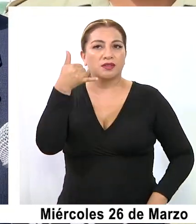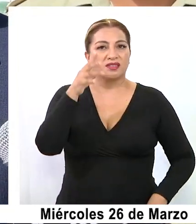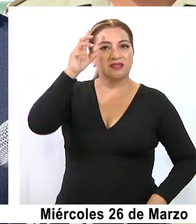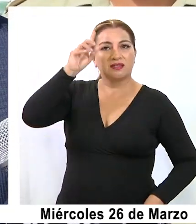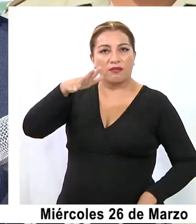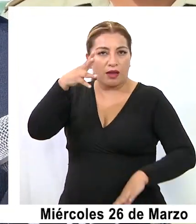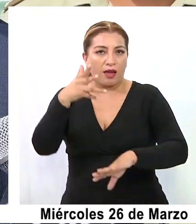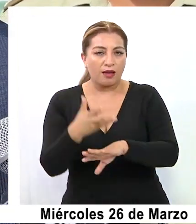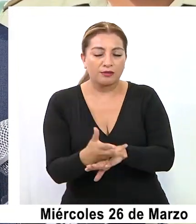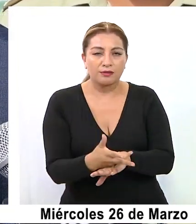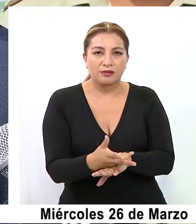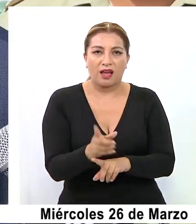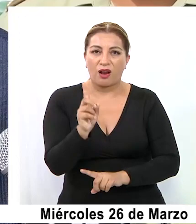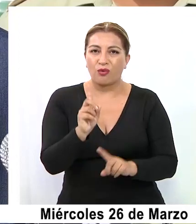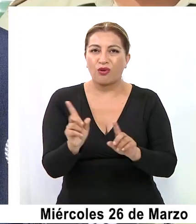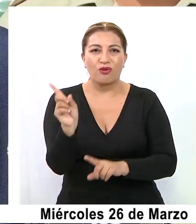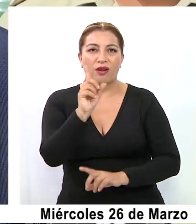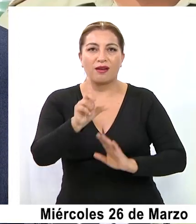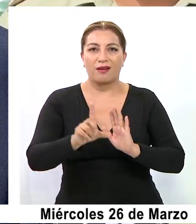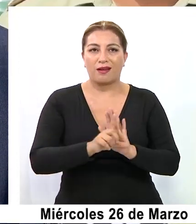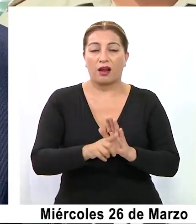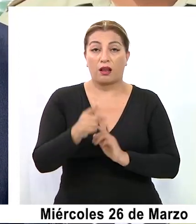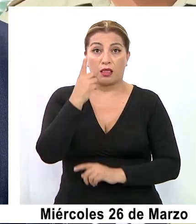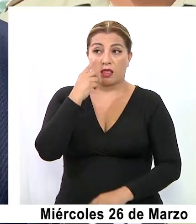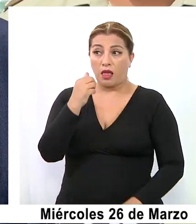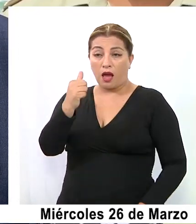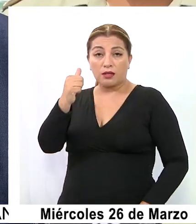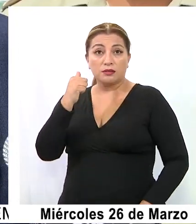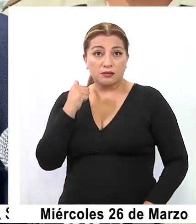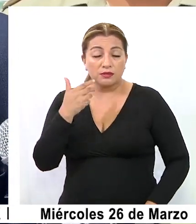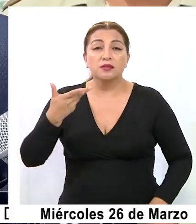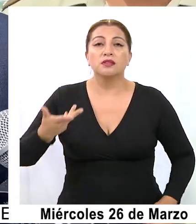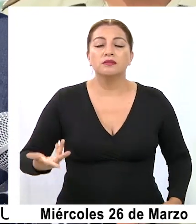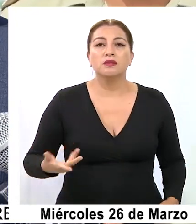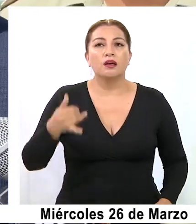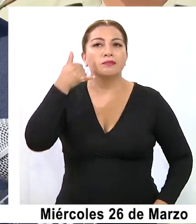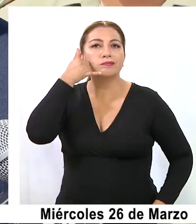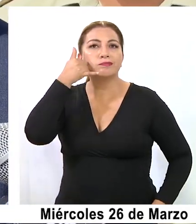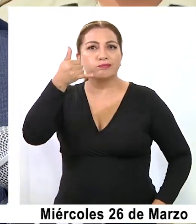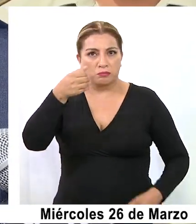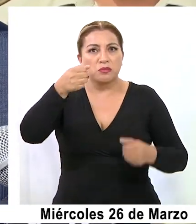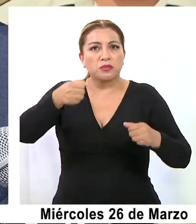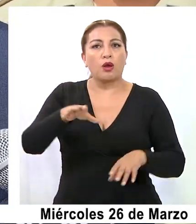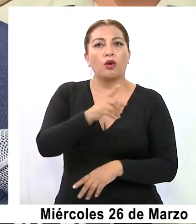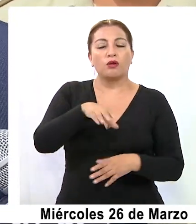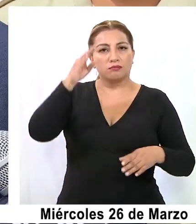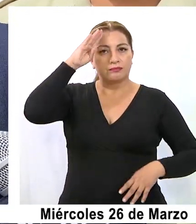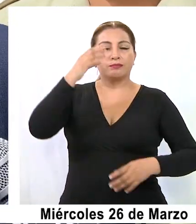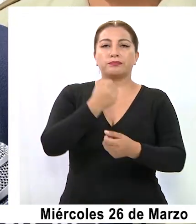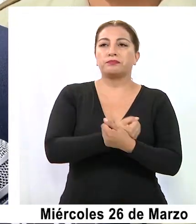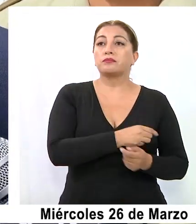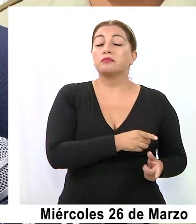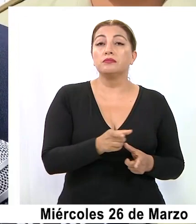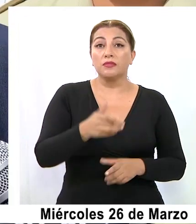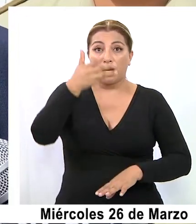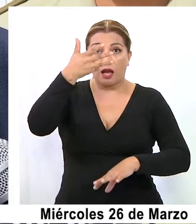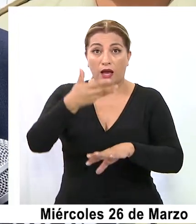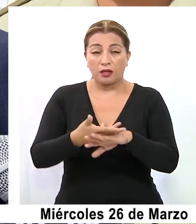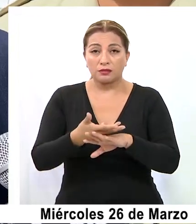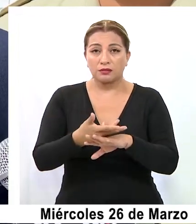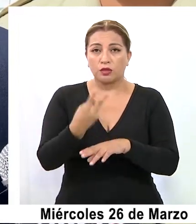de que se están produciendo ilícitos. Como vimos en el día de ayer, efectivamente esos llamados tienen resultados y hoy día hay dos armas de fuego